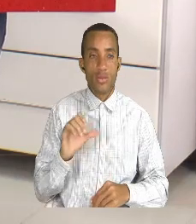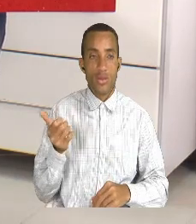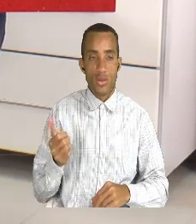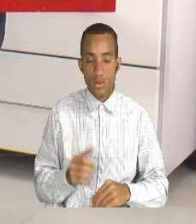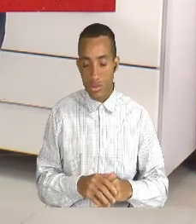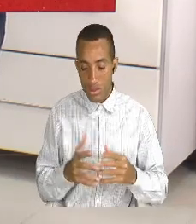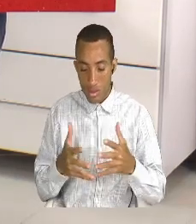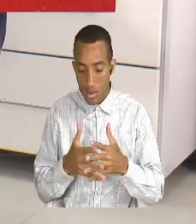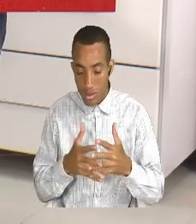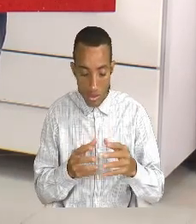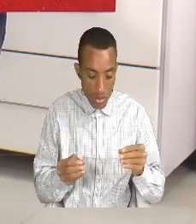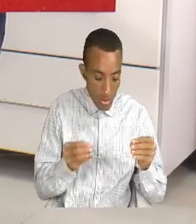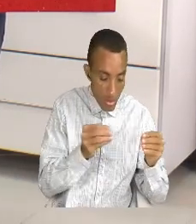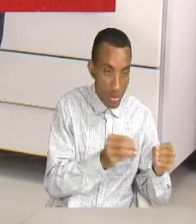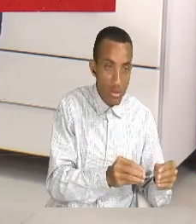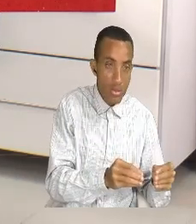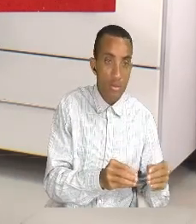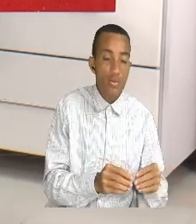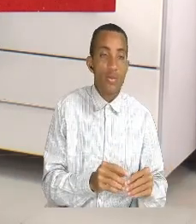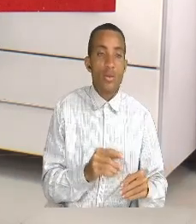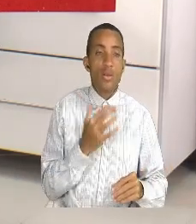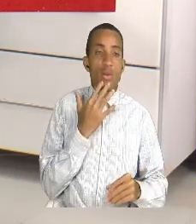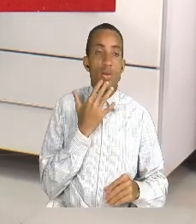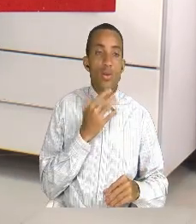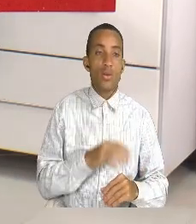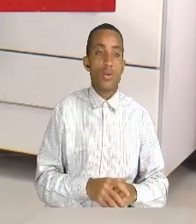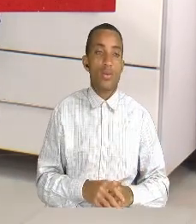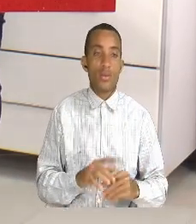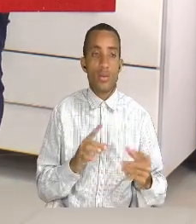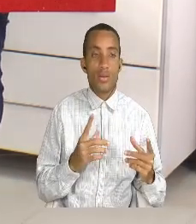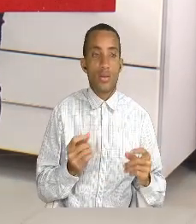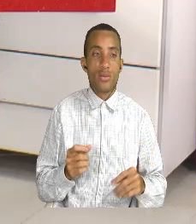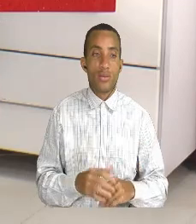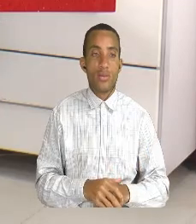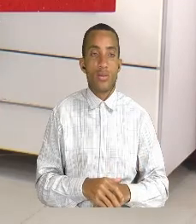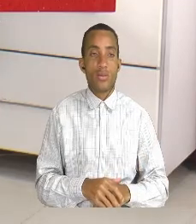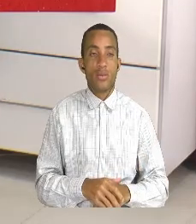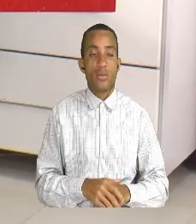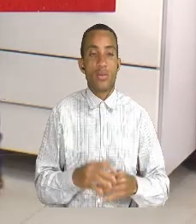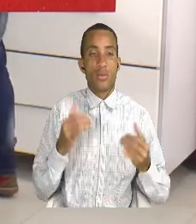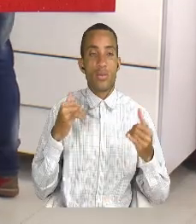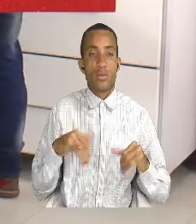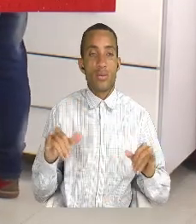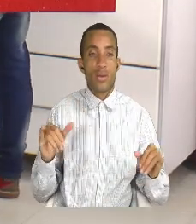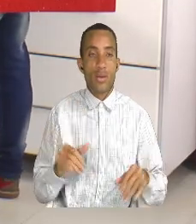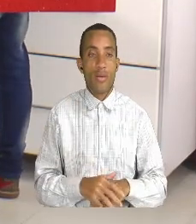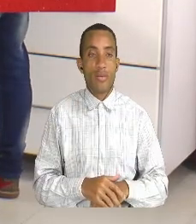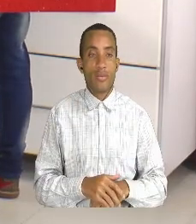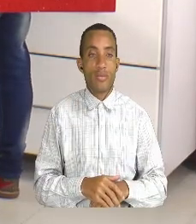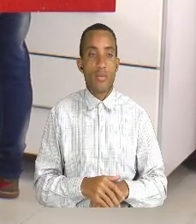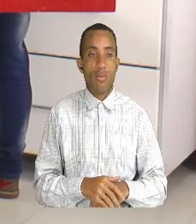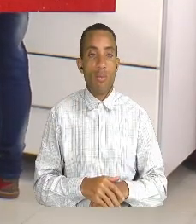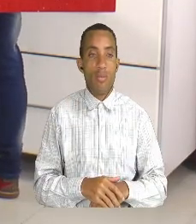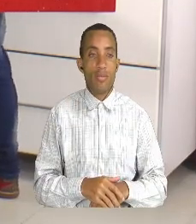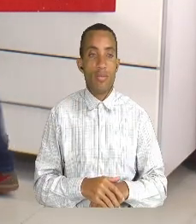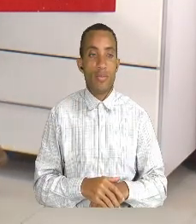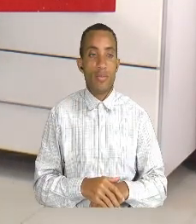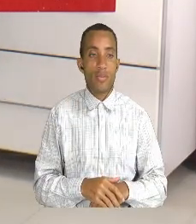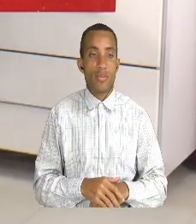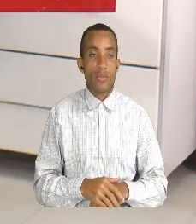arroz, ¿sí? Que una vez me le da color. Ajá. ¿Listo? Y así terminamos nuestro ensamble del día de hoy. ¿Sí? Listo, mi